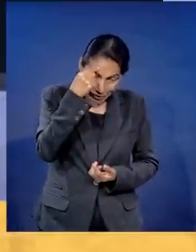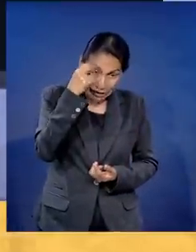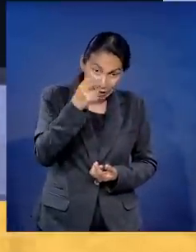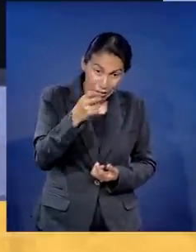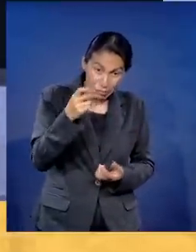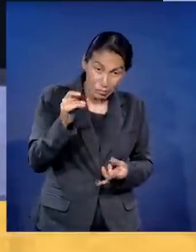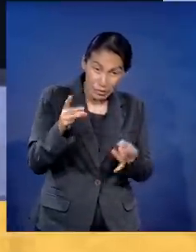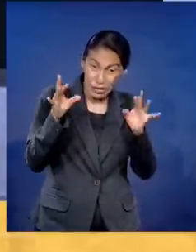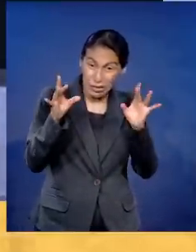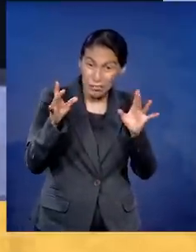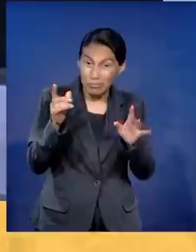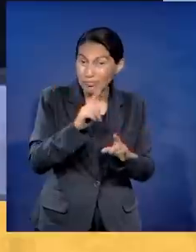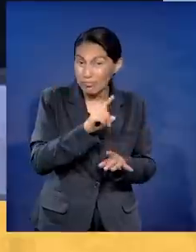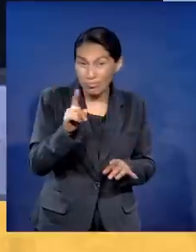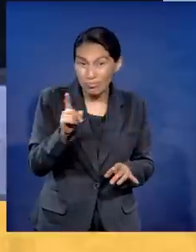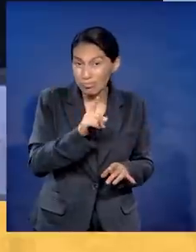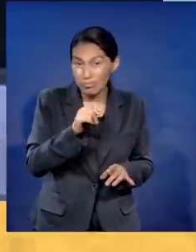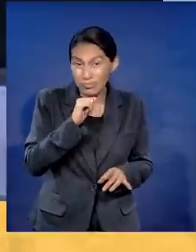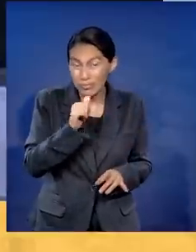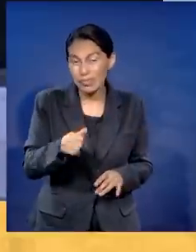pensaba que iba a pasar, no pasó.